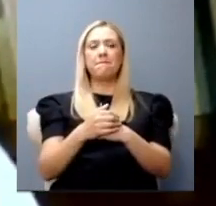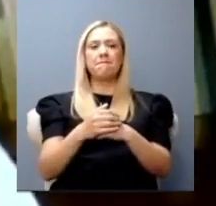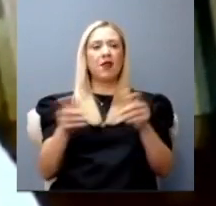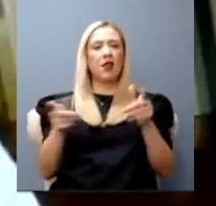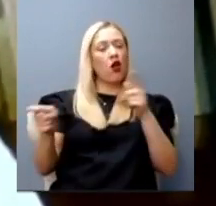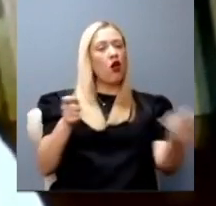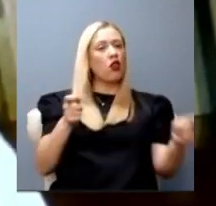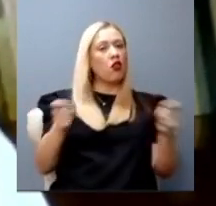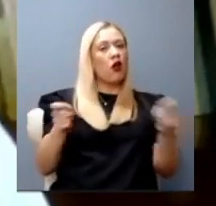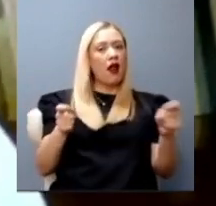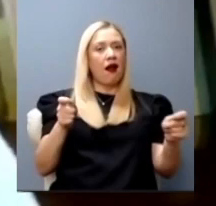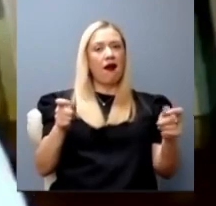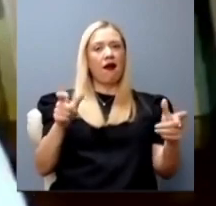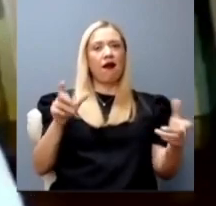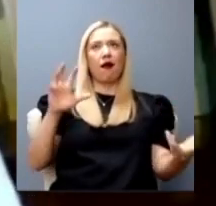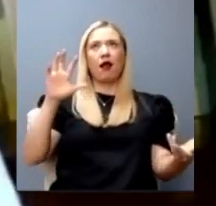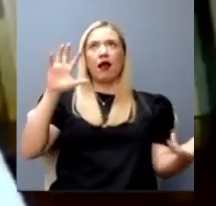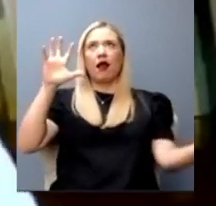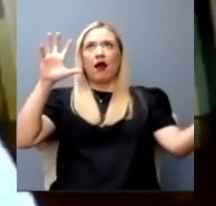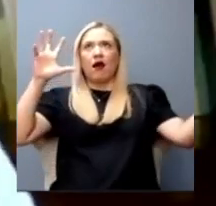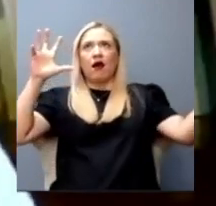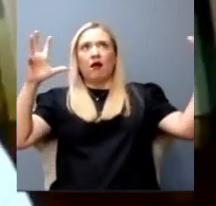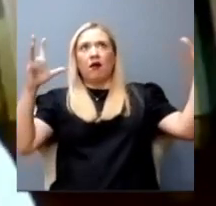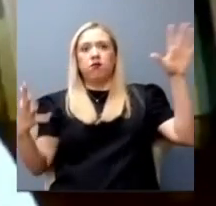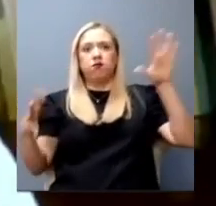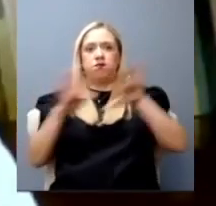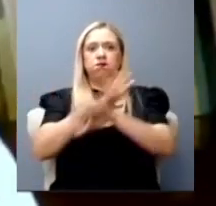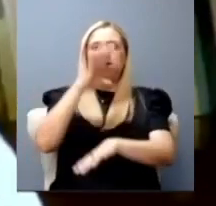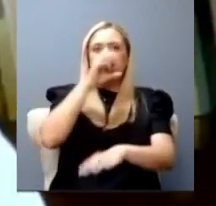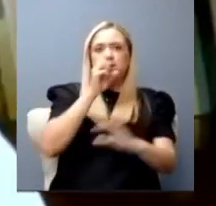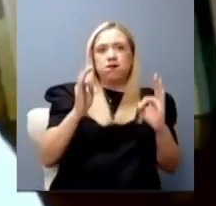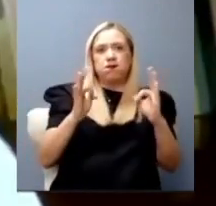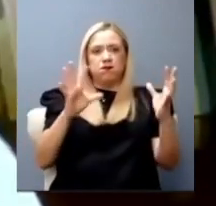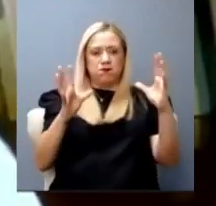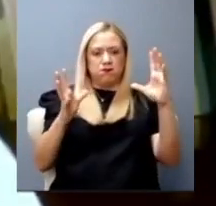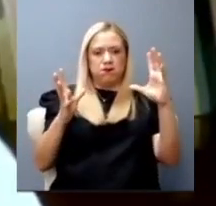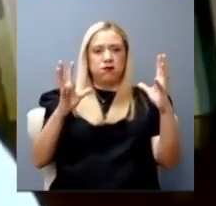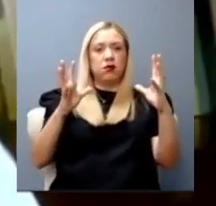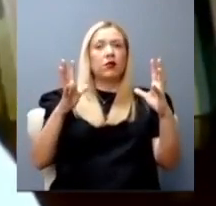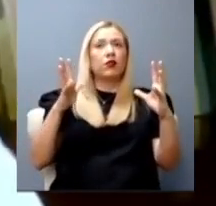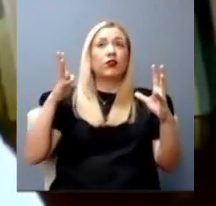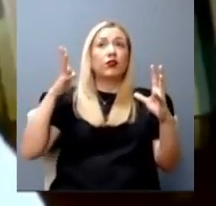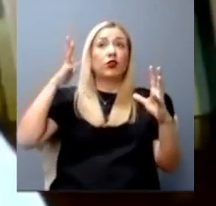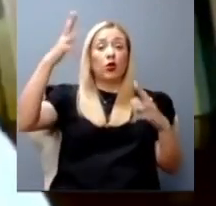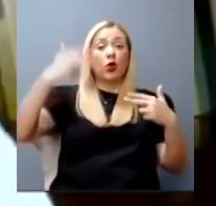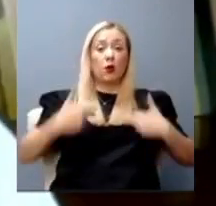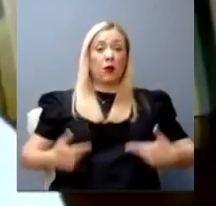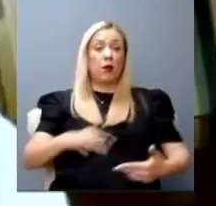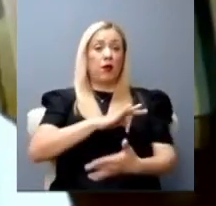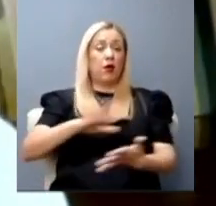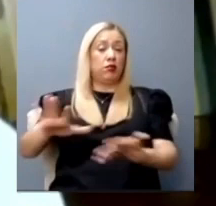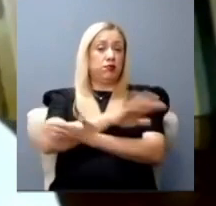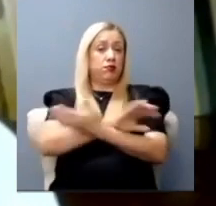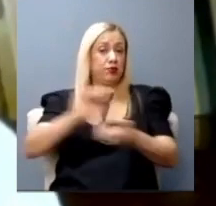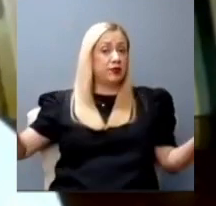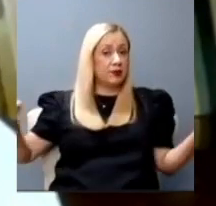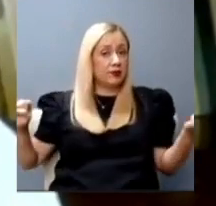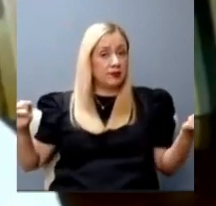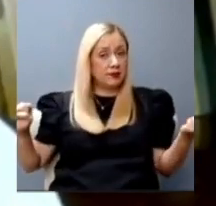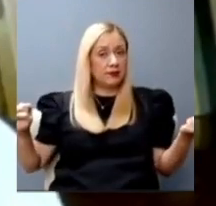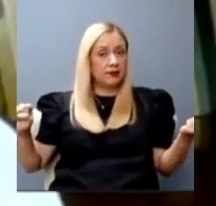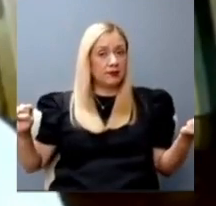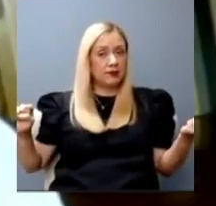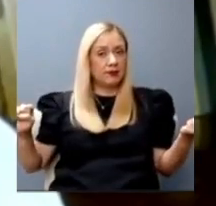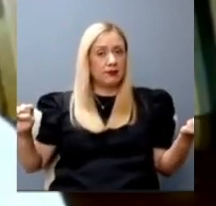controlar ese cambio climático que nos aboca a todos como humanidad al desastre definitivo. Pero lo que se refiere, si tengo un